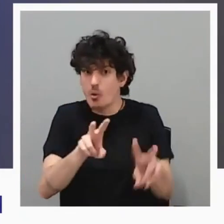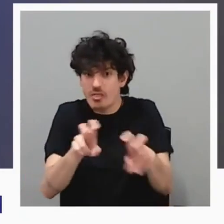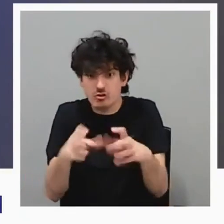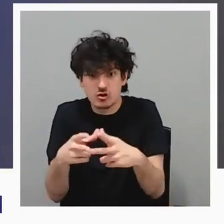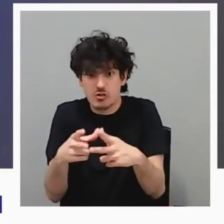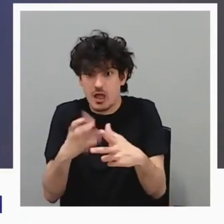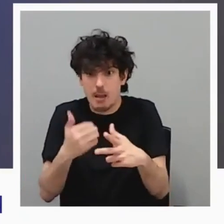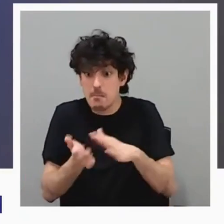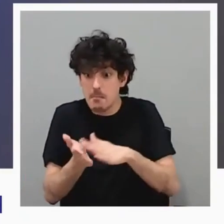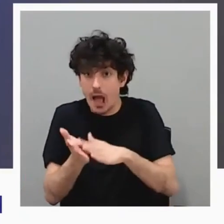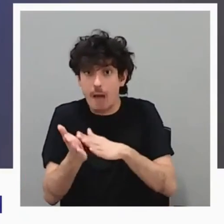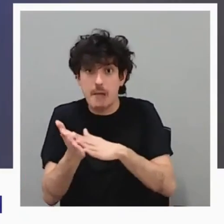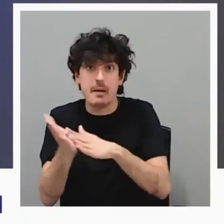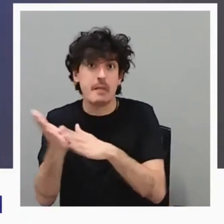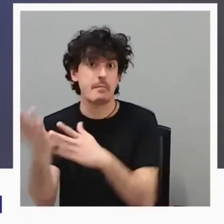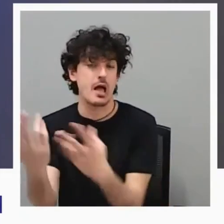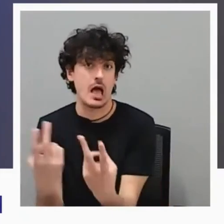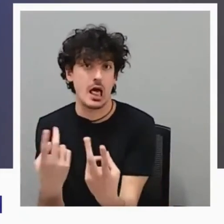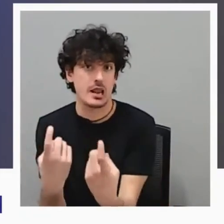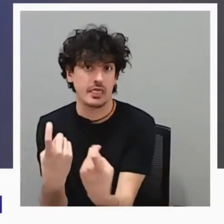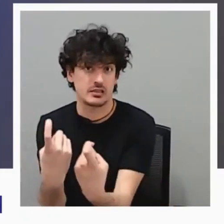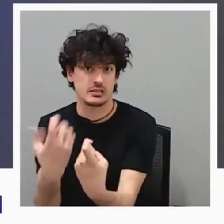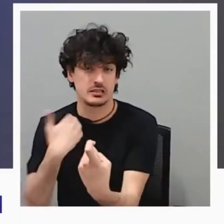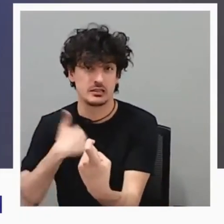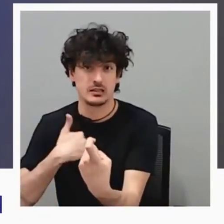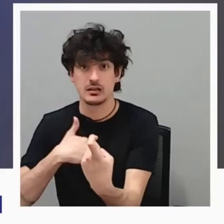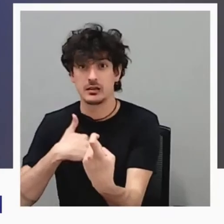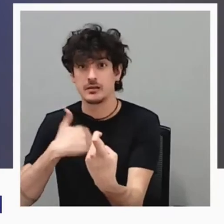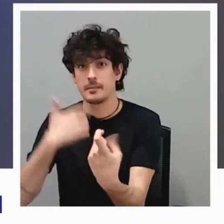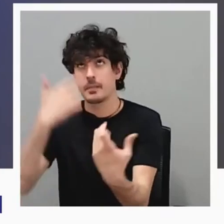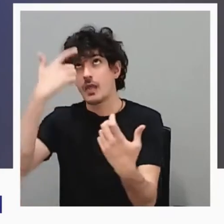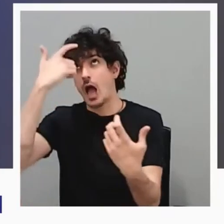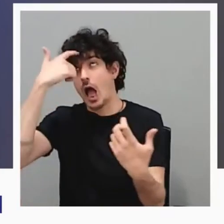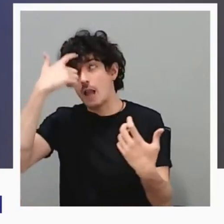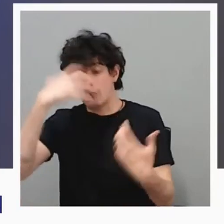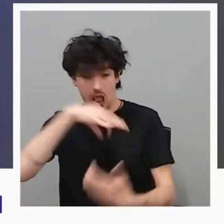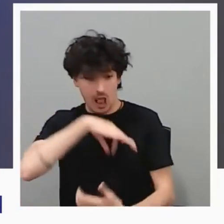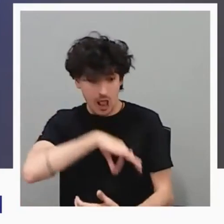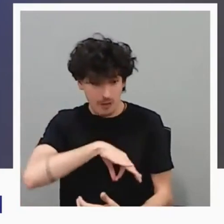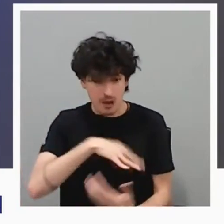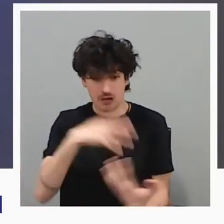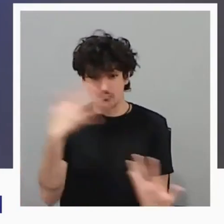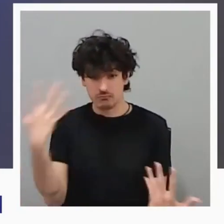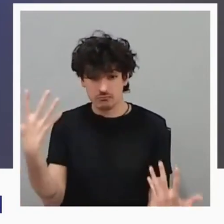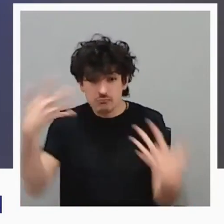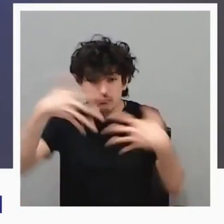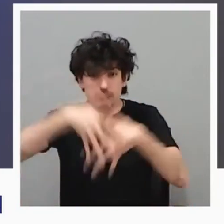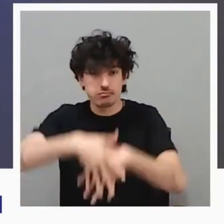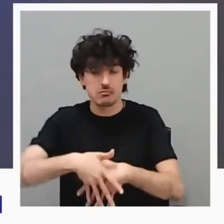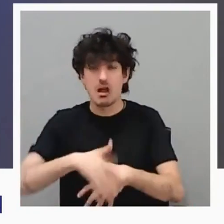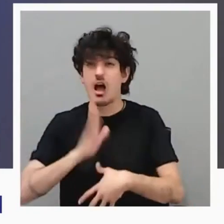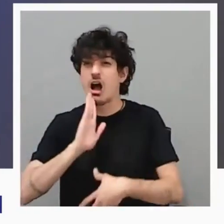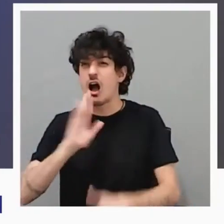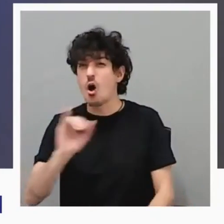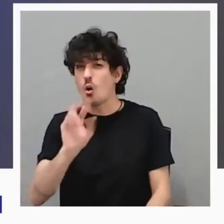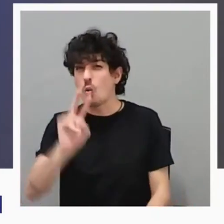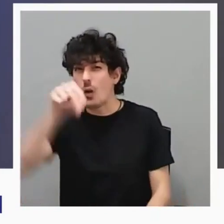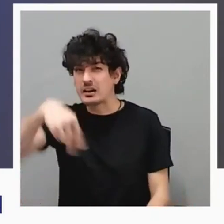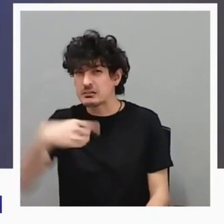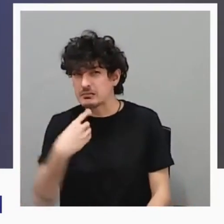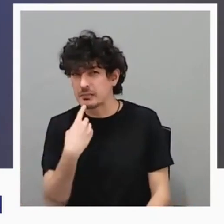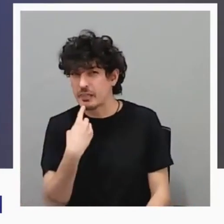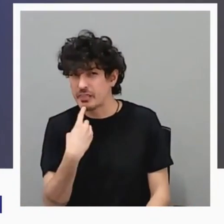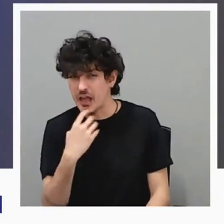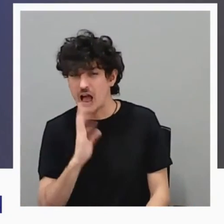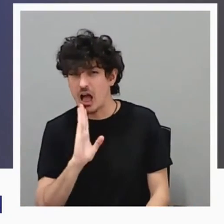necesaria, ese estado de la mente y ese estado del alma, esa confluencia. Y efectivamente, como Juan nos decía, pues hombre, se producen una serie